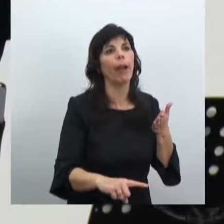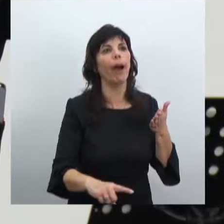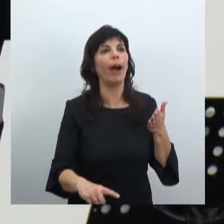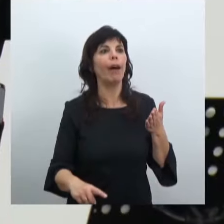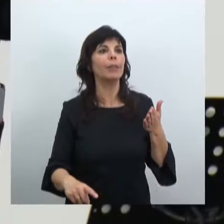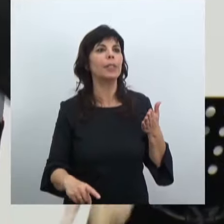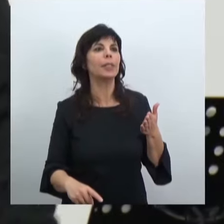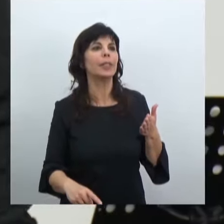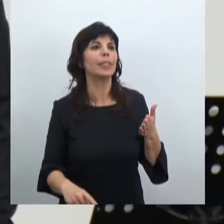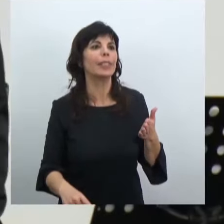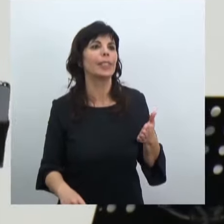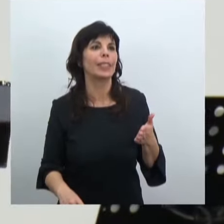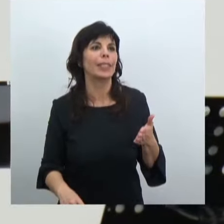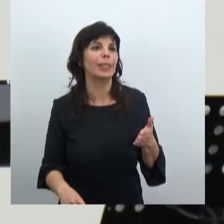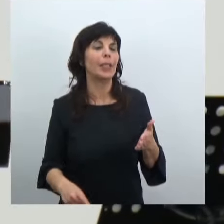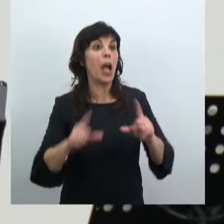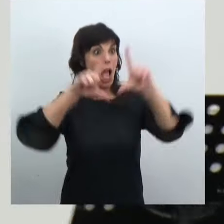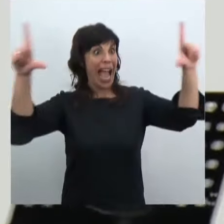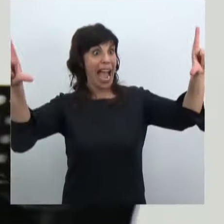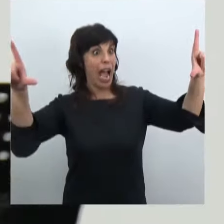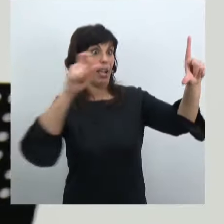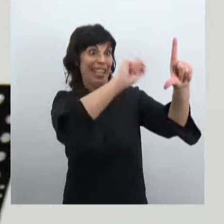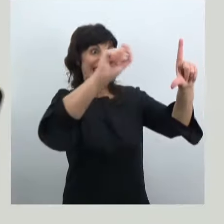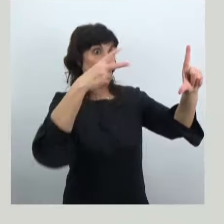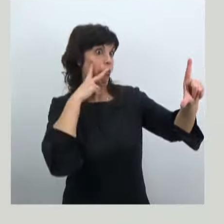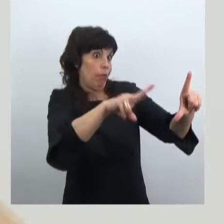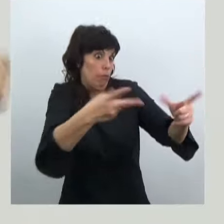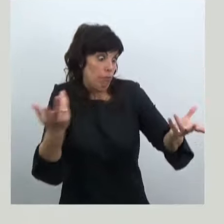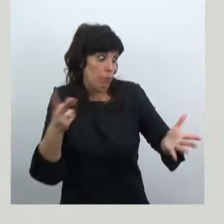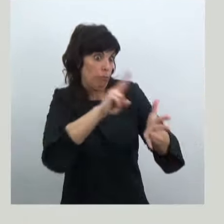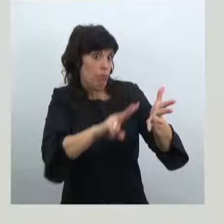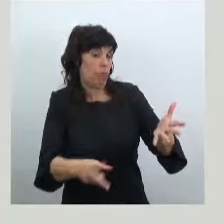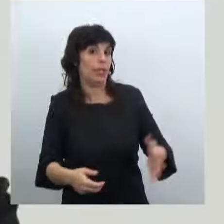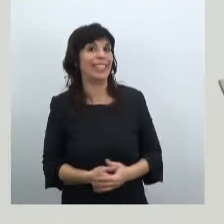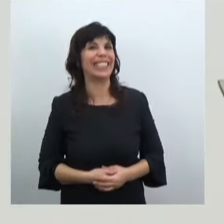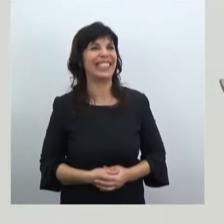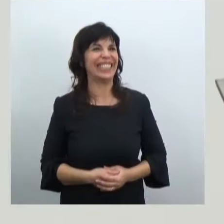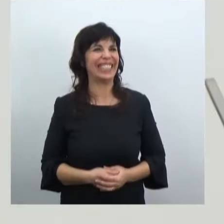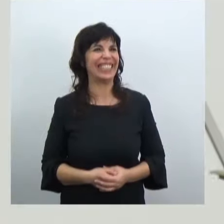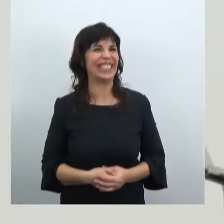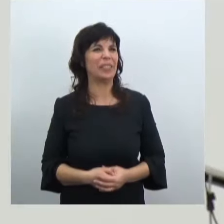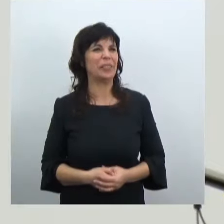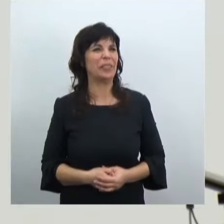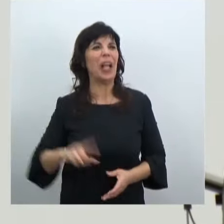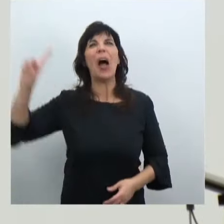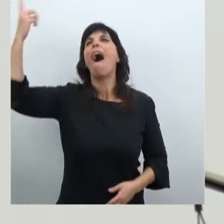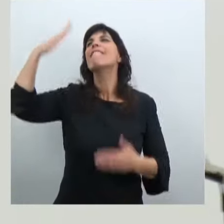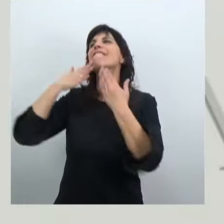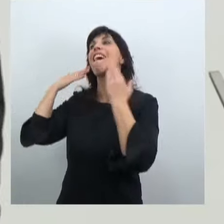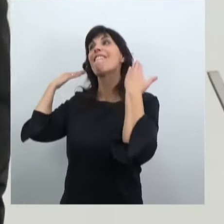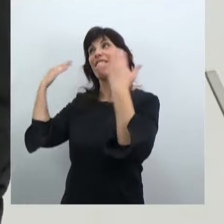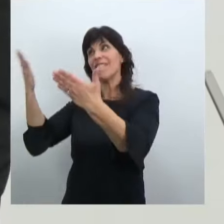Vigo. Léelo ahí, punto, ya está, se acabó el rollo. Me voy a pegar yo media hora contando aquí. Quiero darle a Dios las